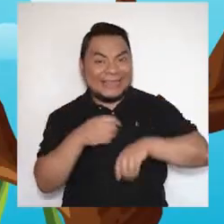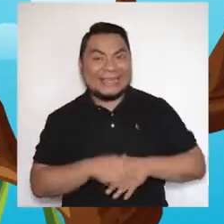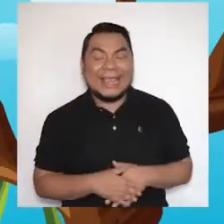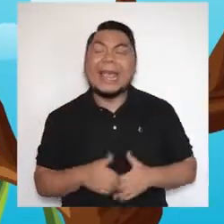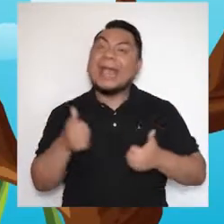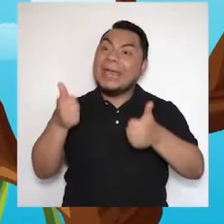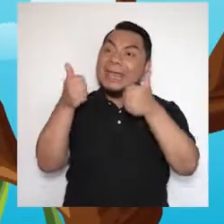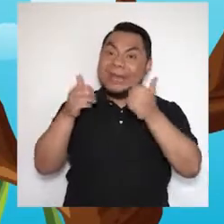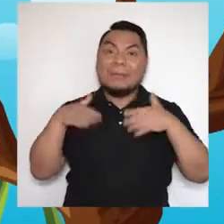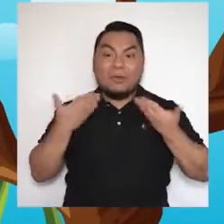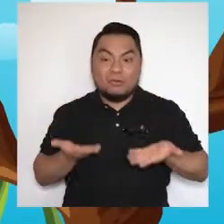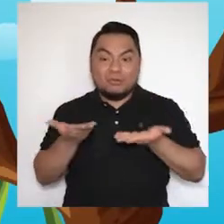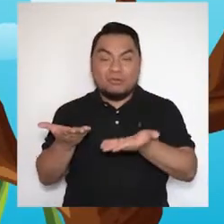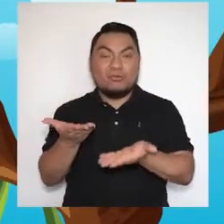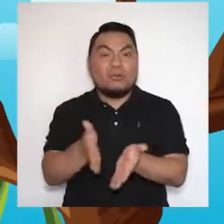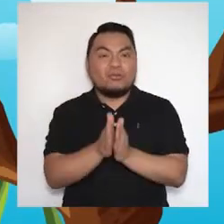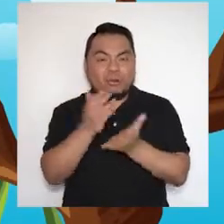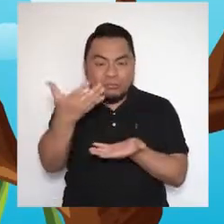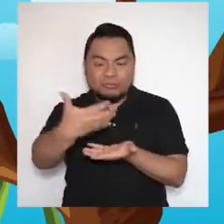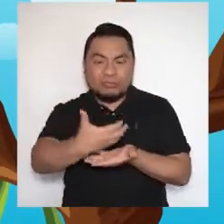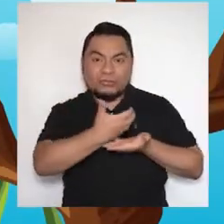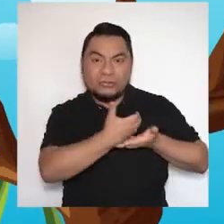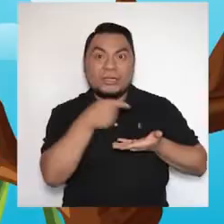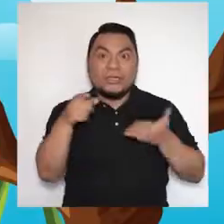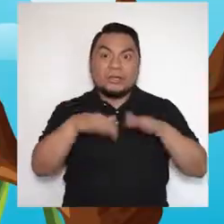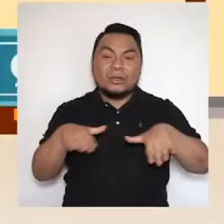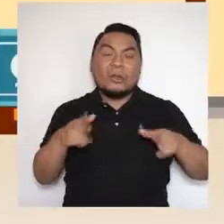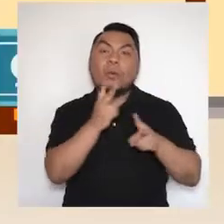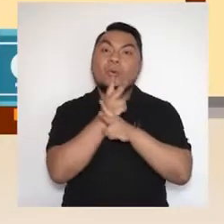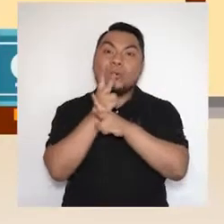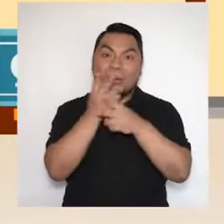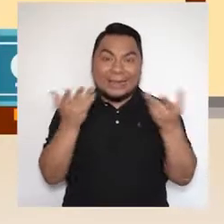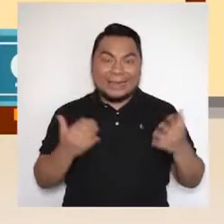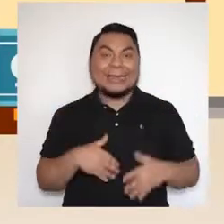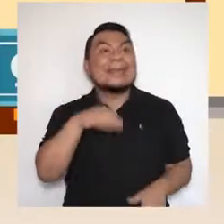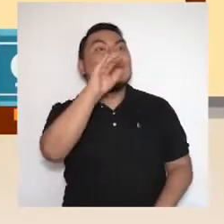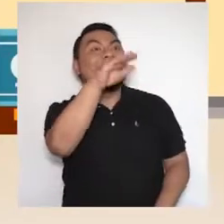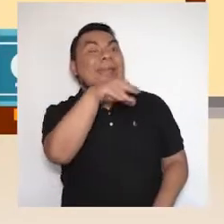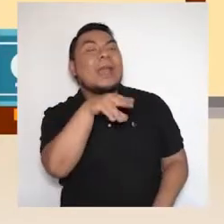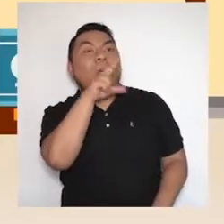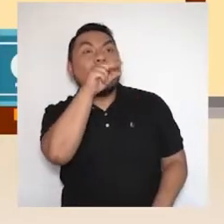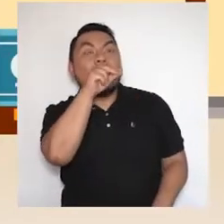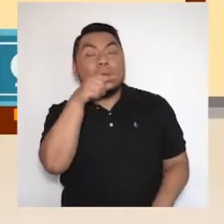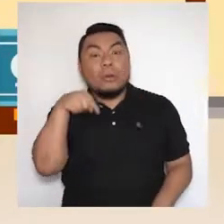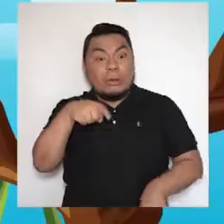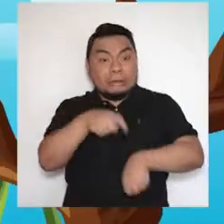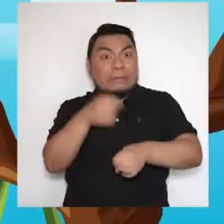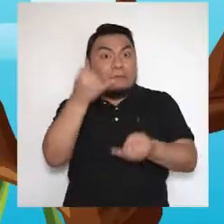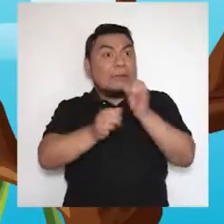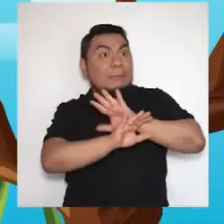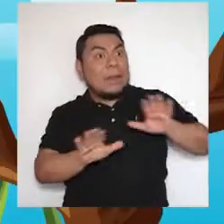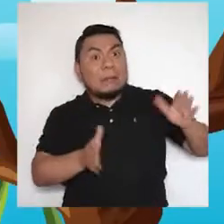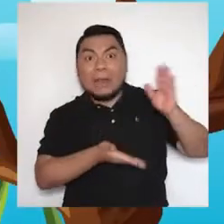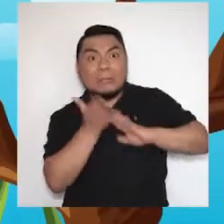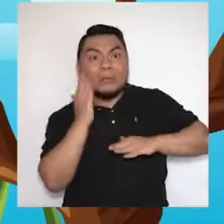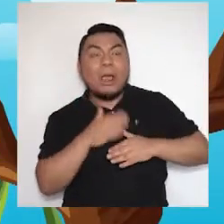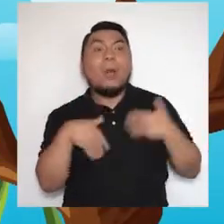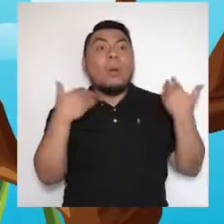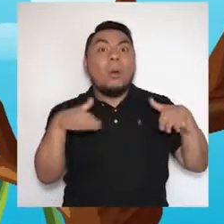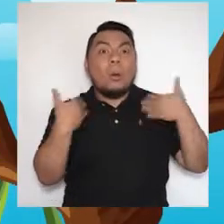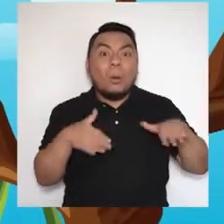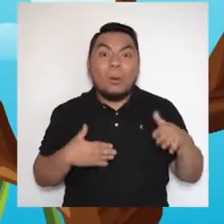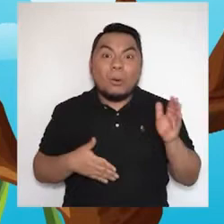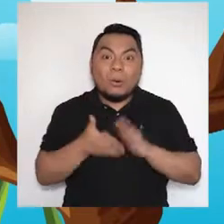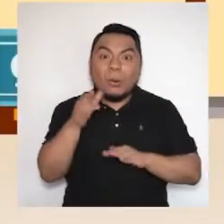¡Claro! Pudo recibir su pedido y los chicos estuvieron seguros. Martina, el tiempo se ha ido volando. ¿Volando